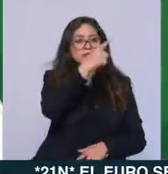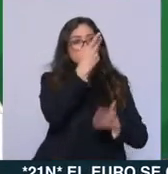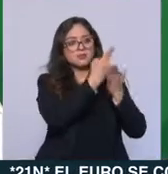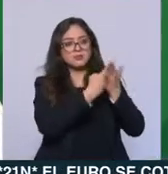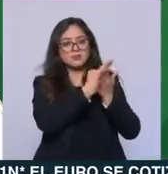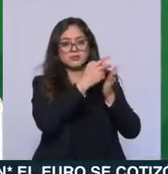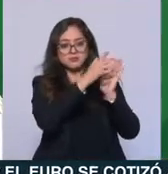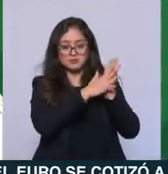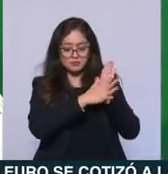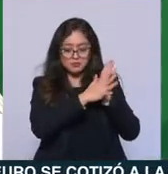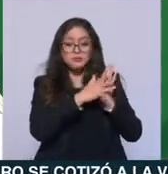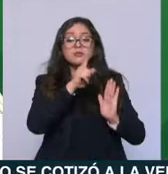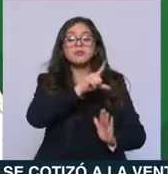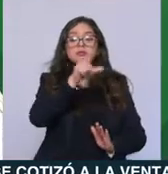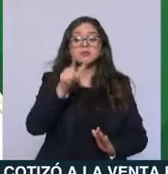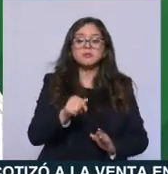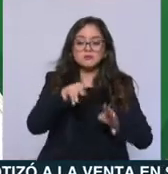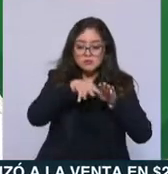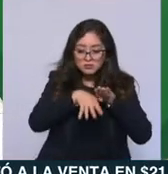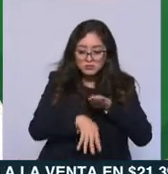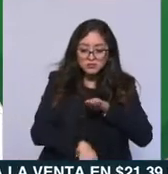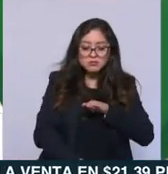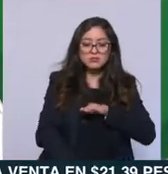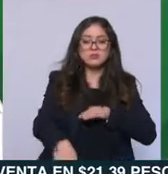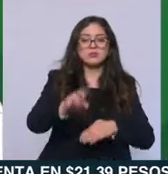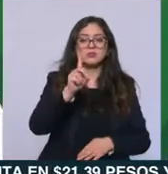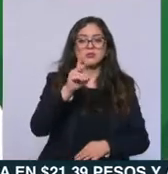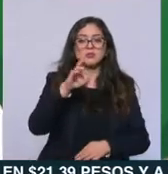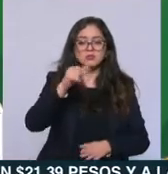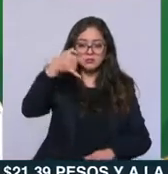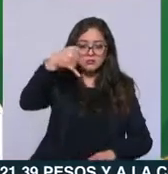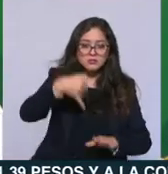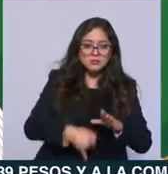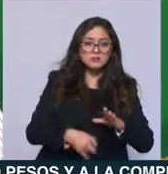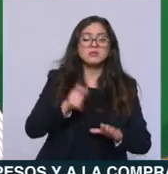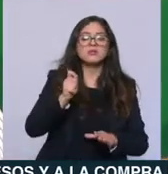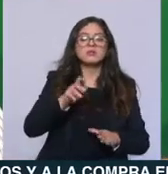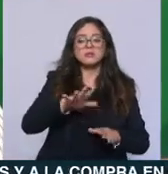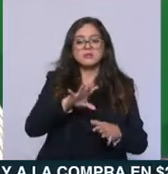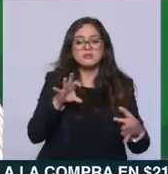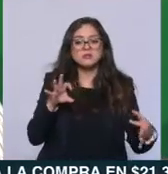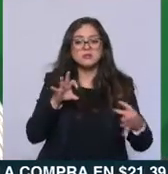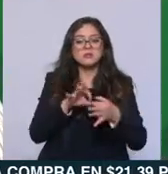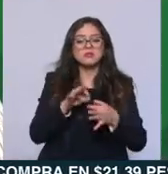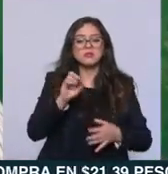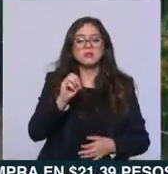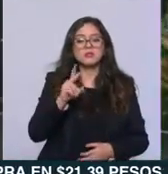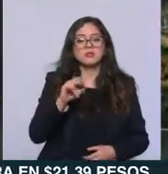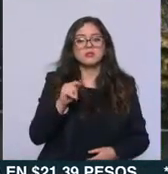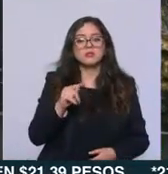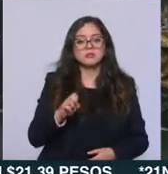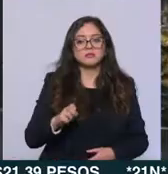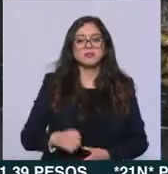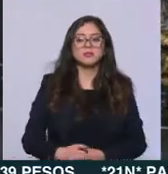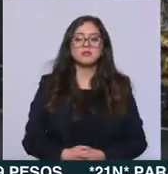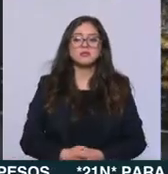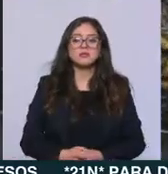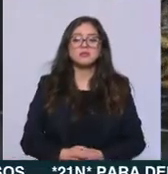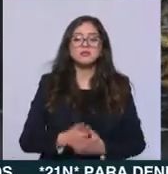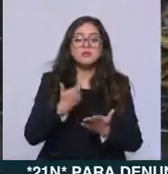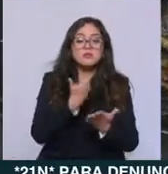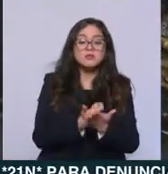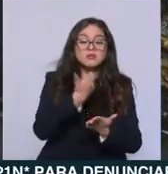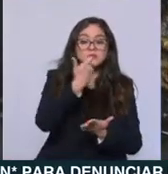y entregarla en el drenaje profundo, en uno de los ramales del interceptor oriente. El presupuesto que se